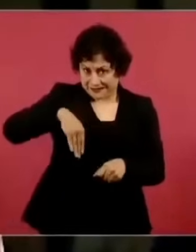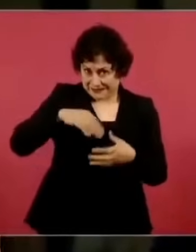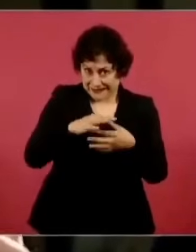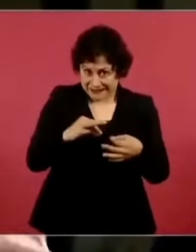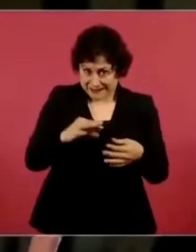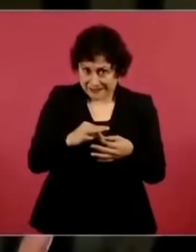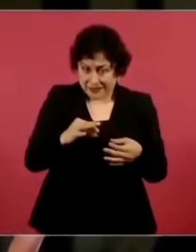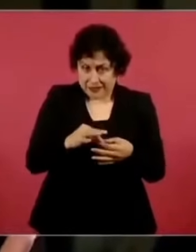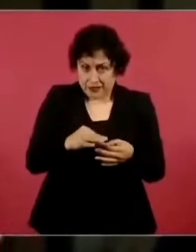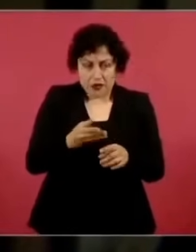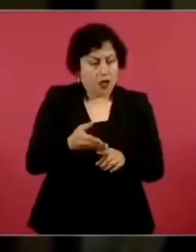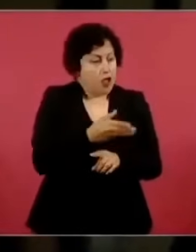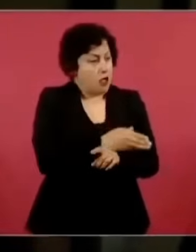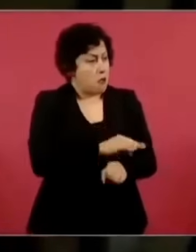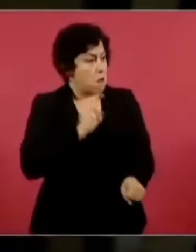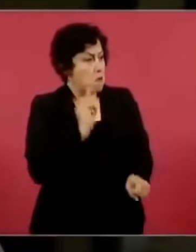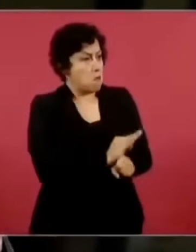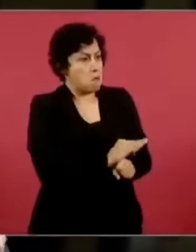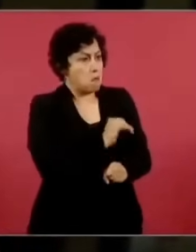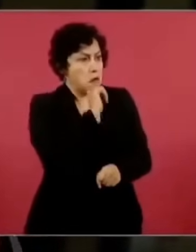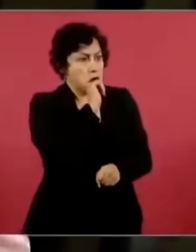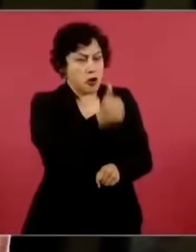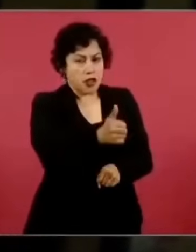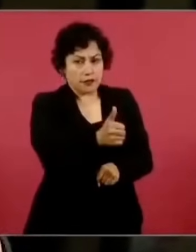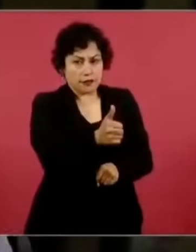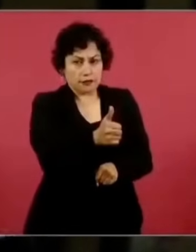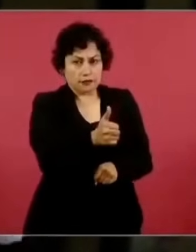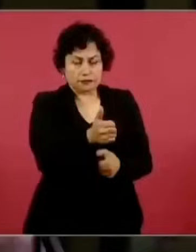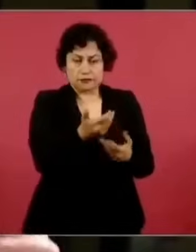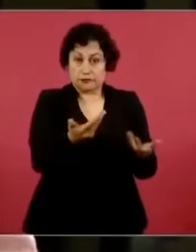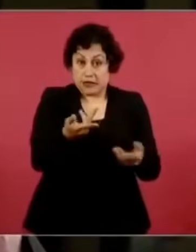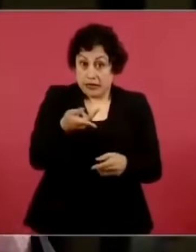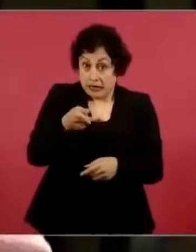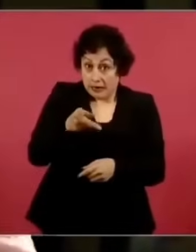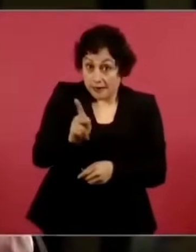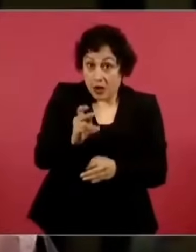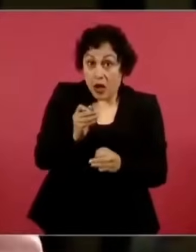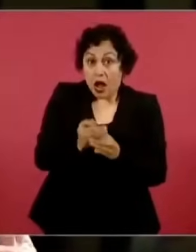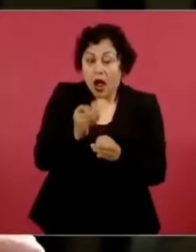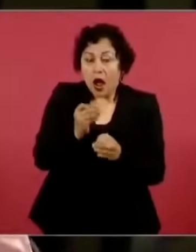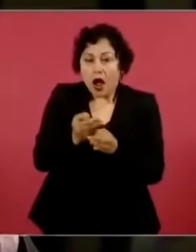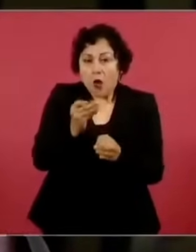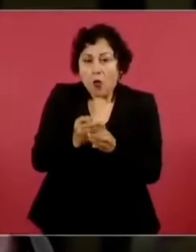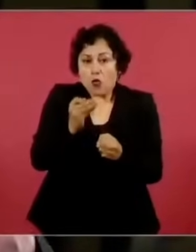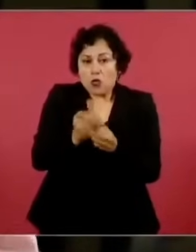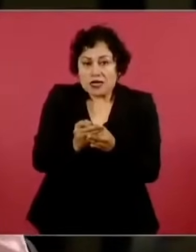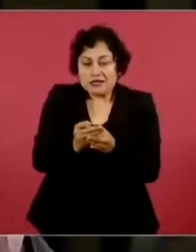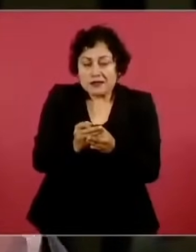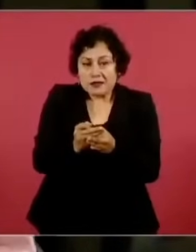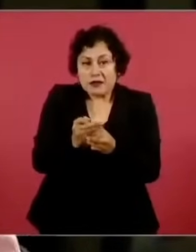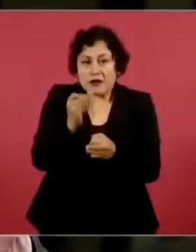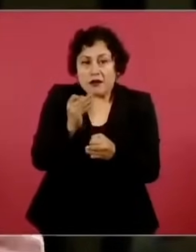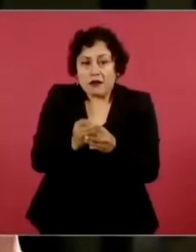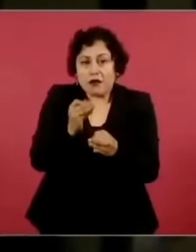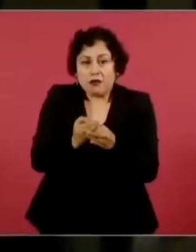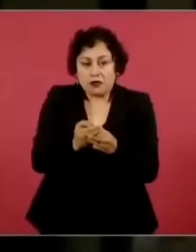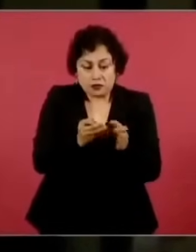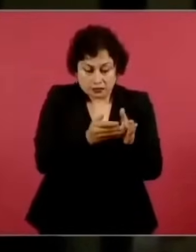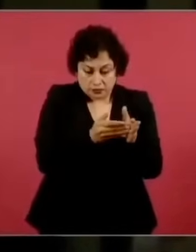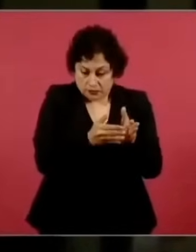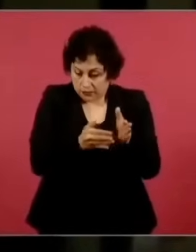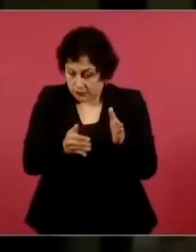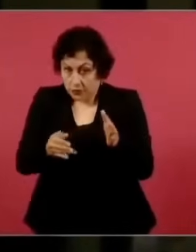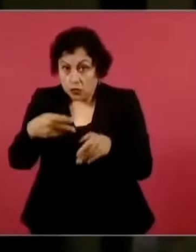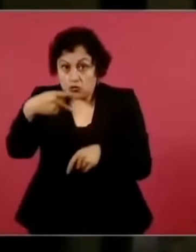qué, y hoy día su movimiento está en un gran momento para defender lo logrado en estos